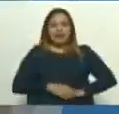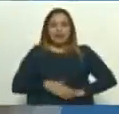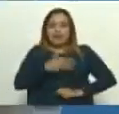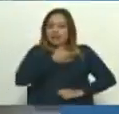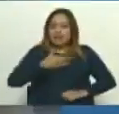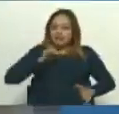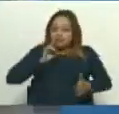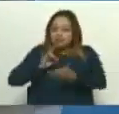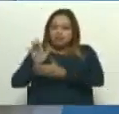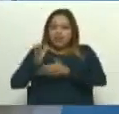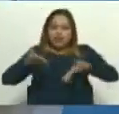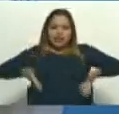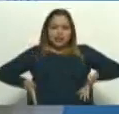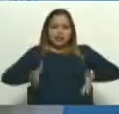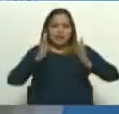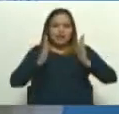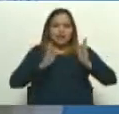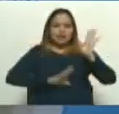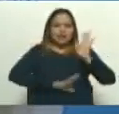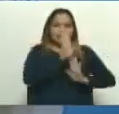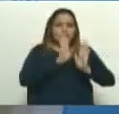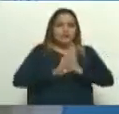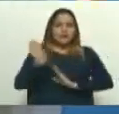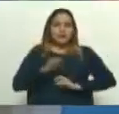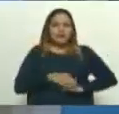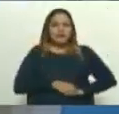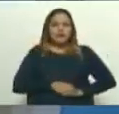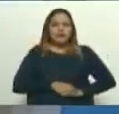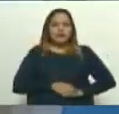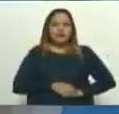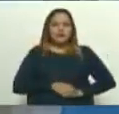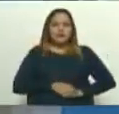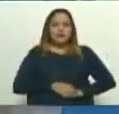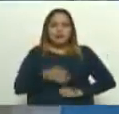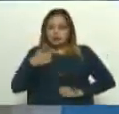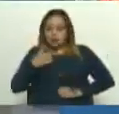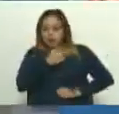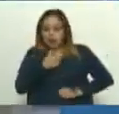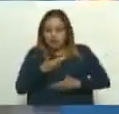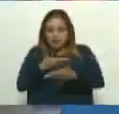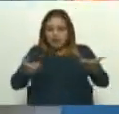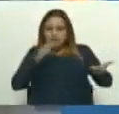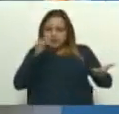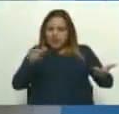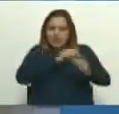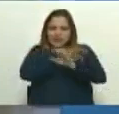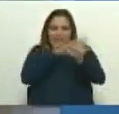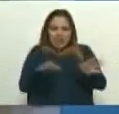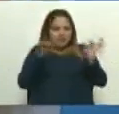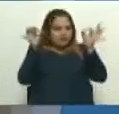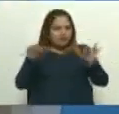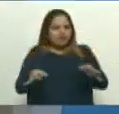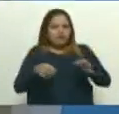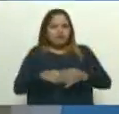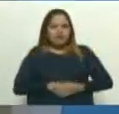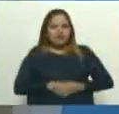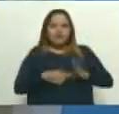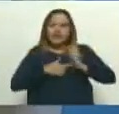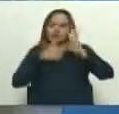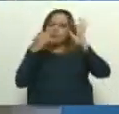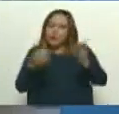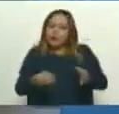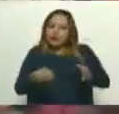sacarnos de la senda del crecimiento. Y yo traigo información verdadera, veraz, correcta, que demuestran que